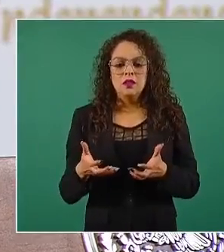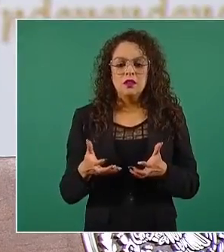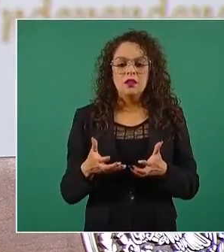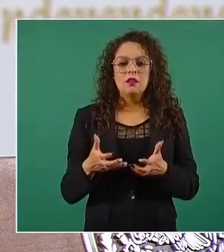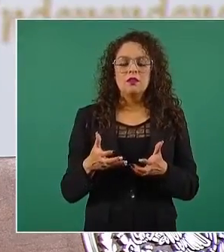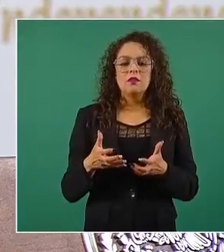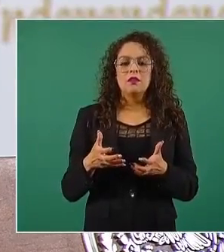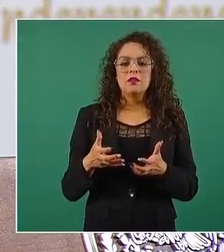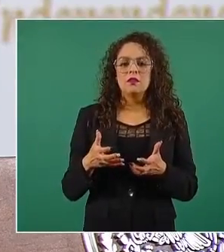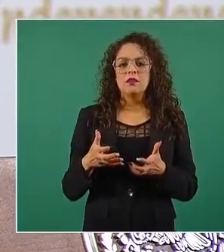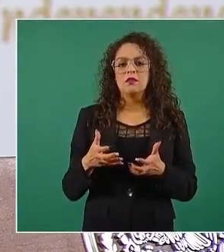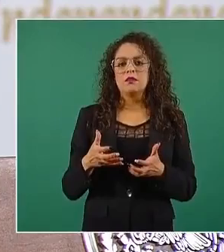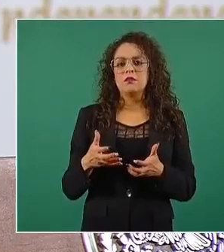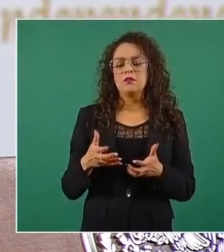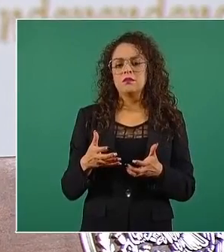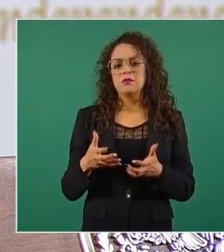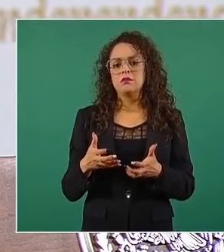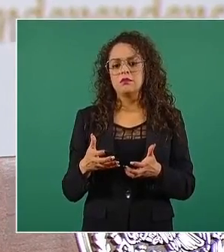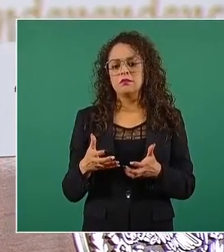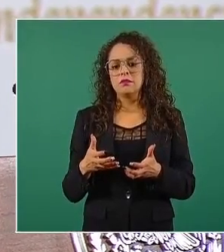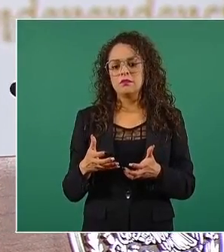canal, ¿sí?